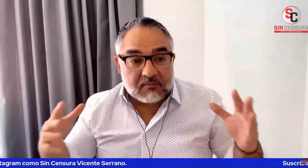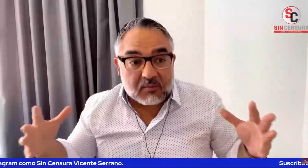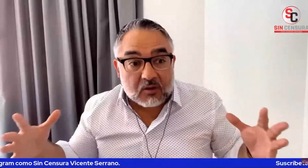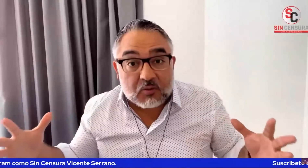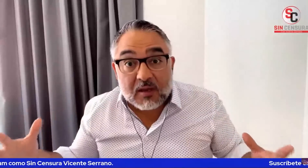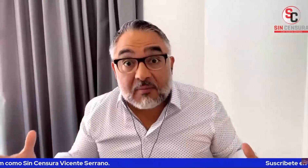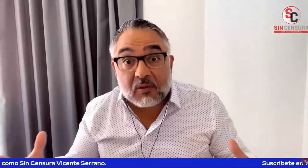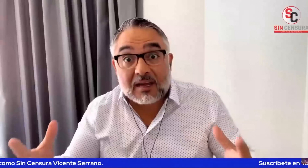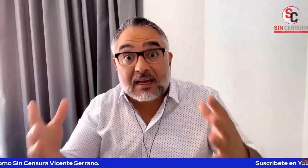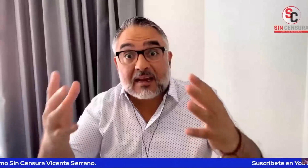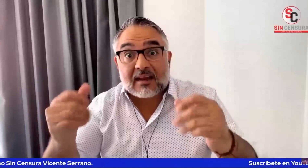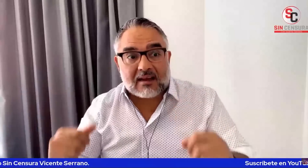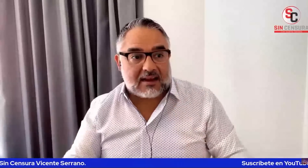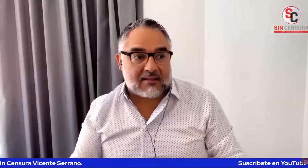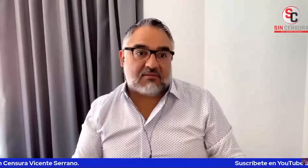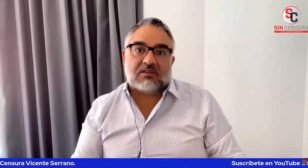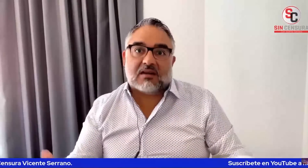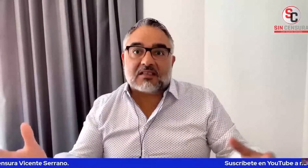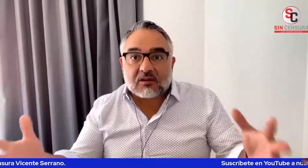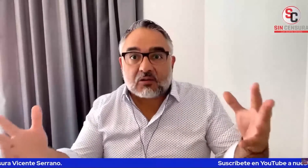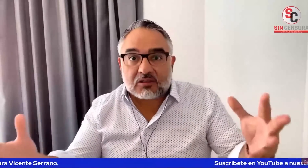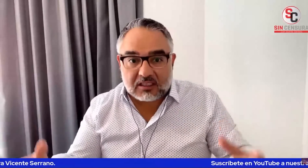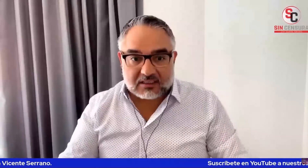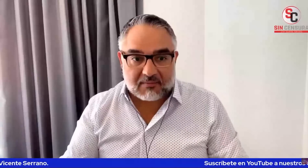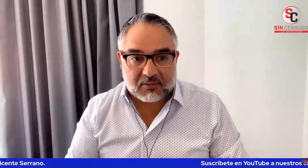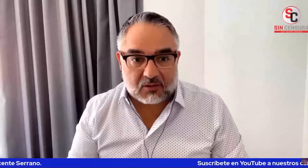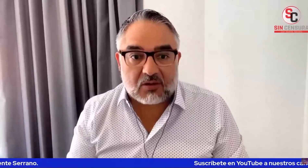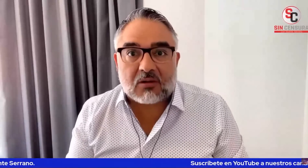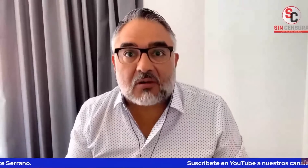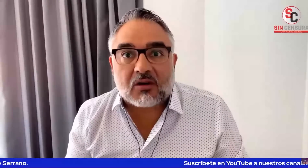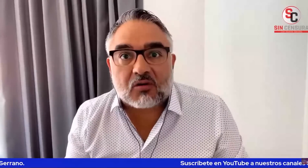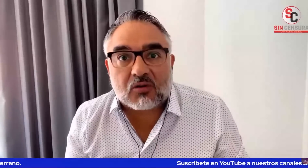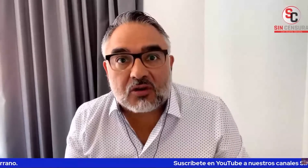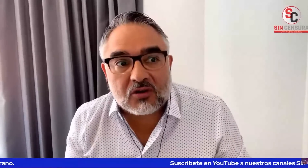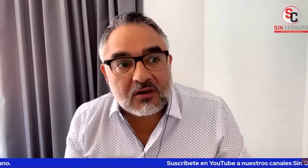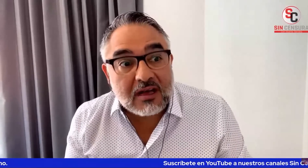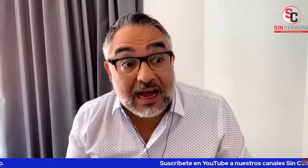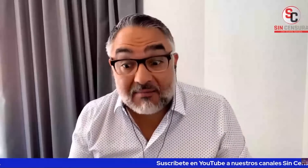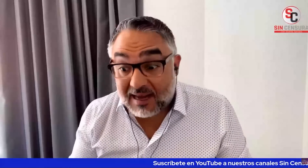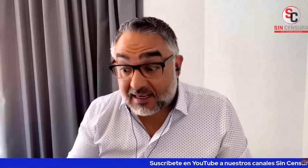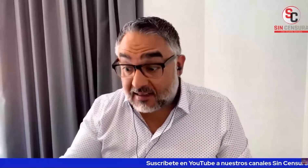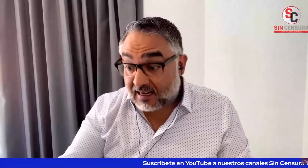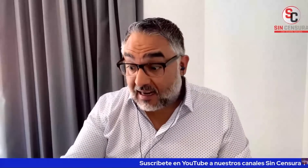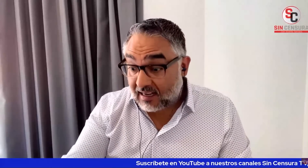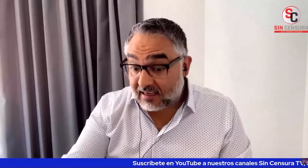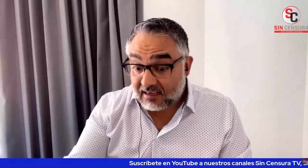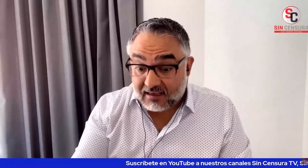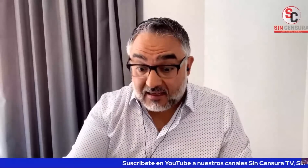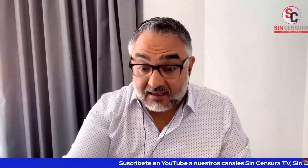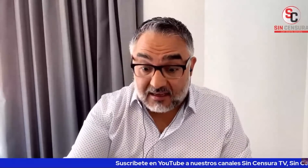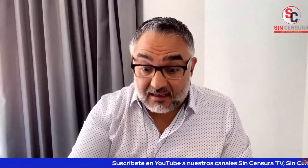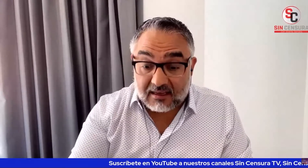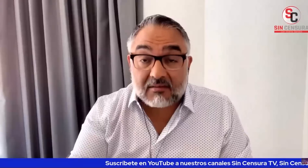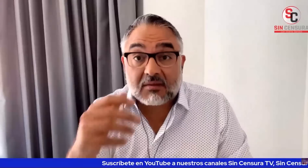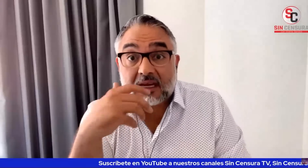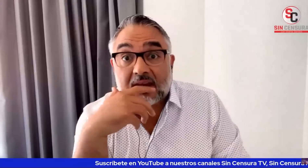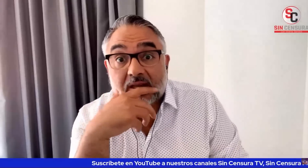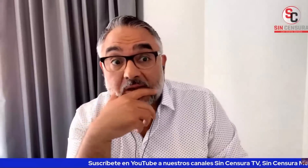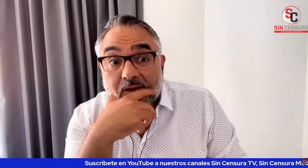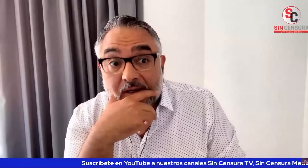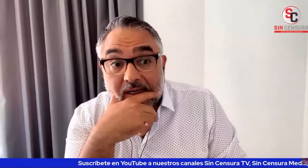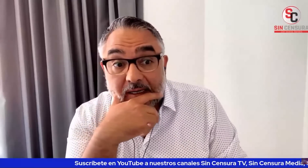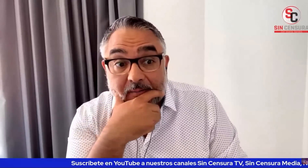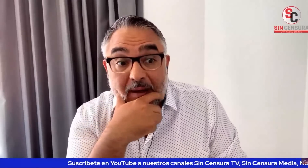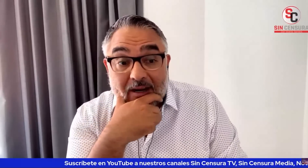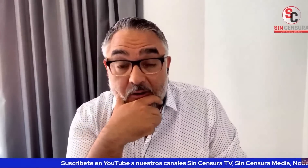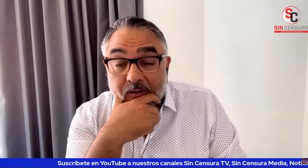Luna nos puede poner en el camino a hacer justicia por todo lo que ocurrió al margen de la ley, mi